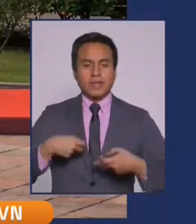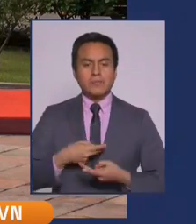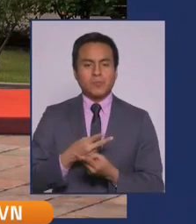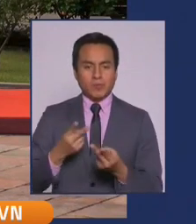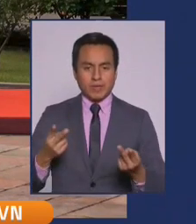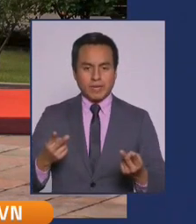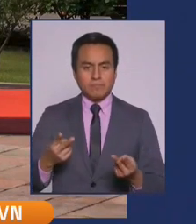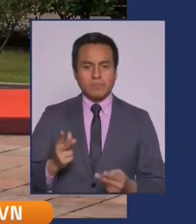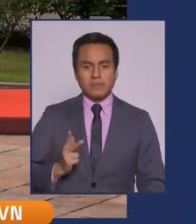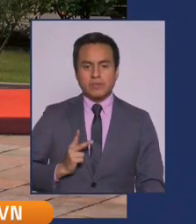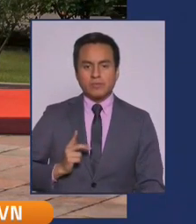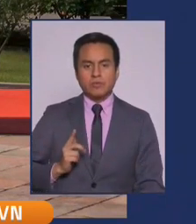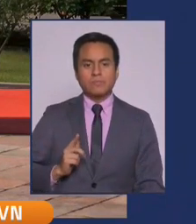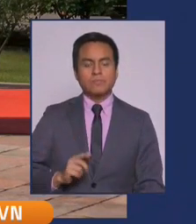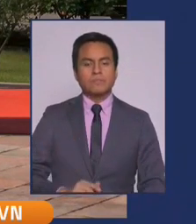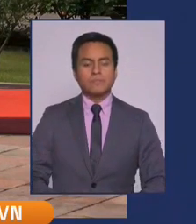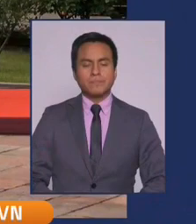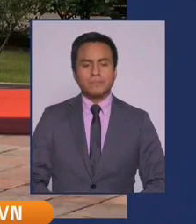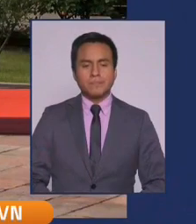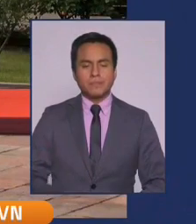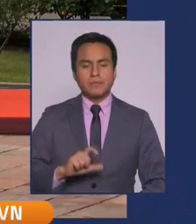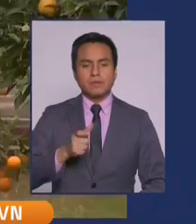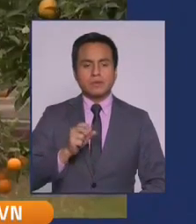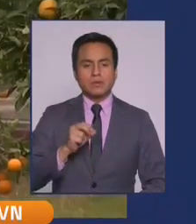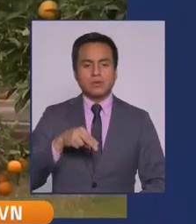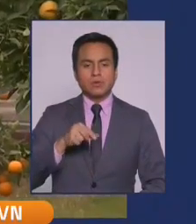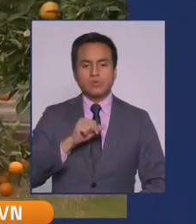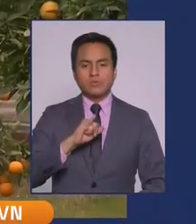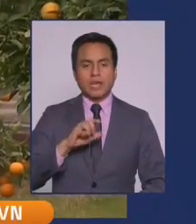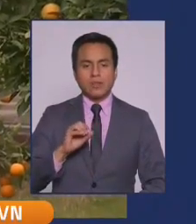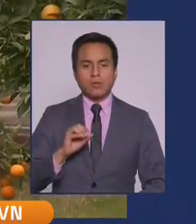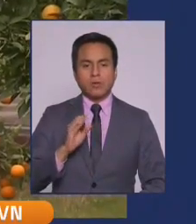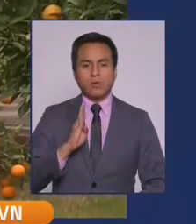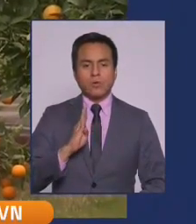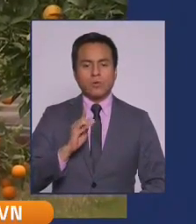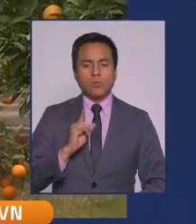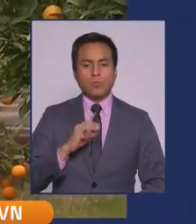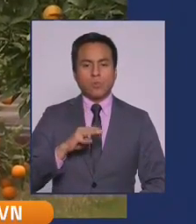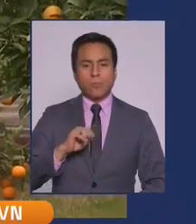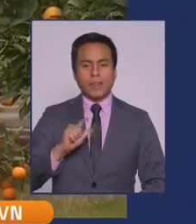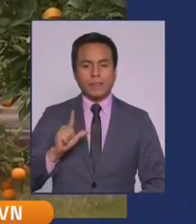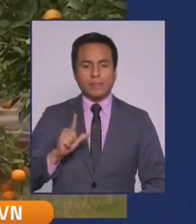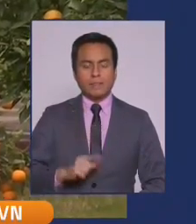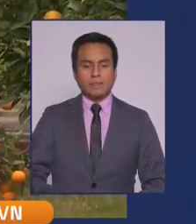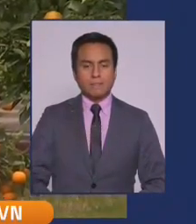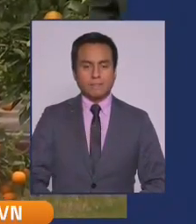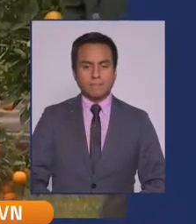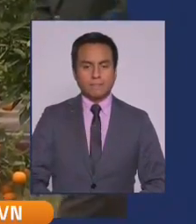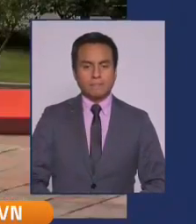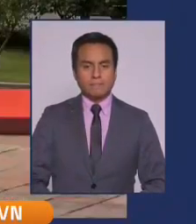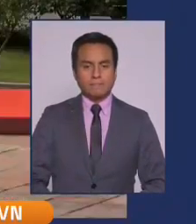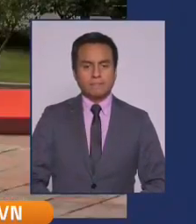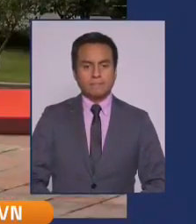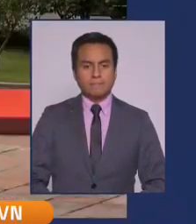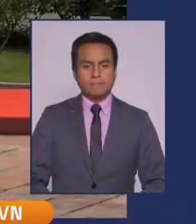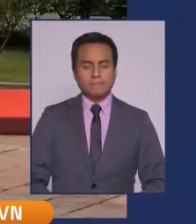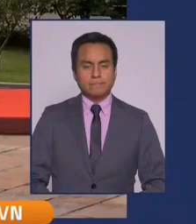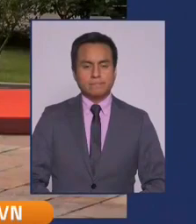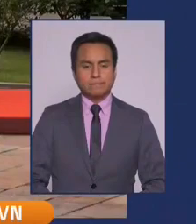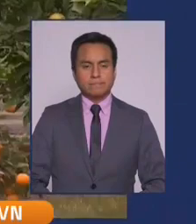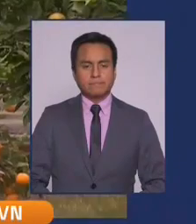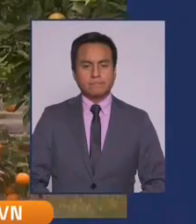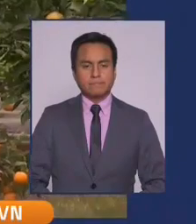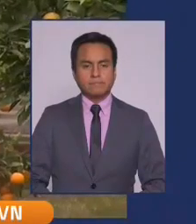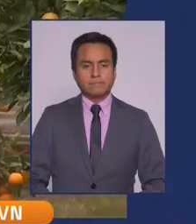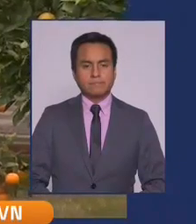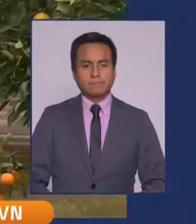El mal de mucho no es un buen consejo. Pero no digamos que somos los alcaldes los que andamos en eso. La verdad es que nosotros no andamos pidiendo renuncia, ni mucho menos. Nosotros